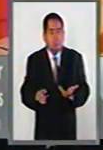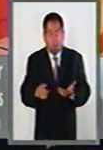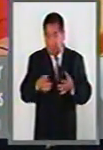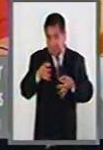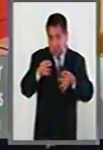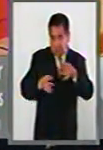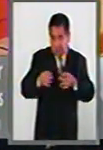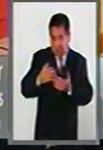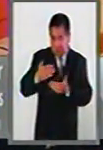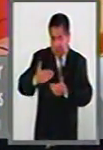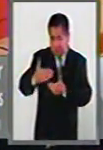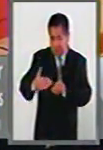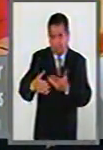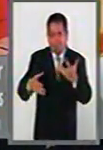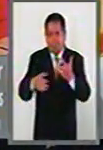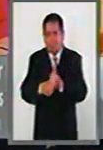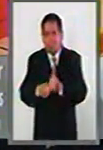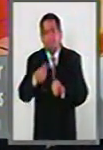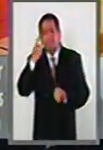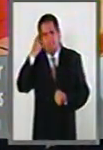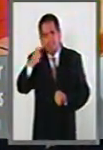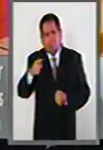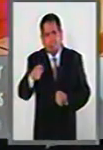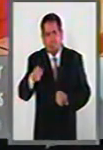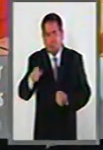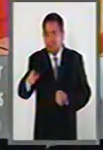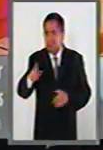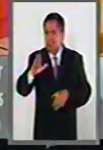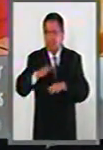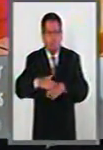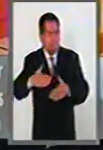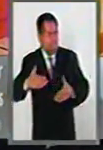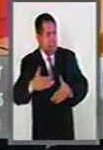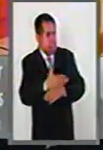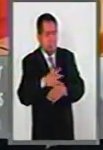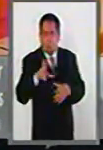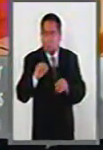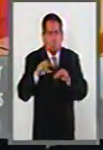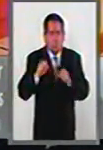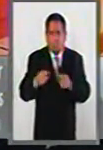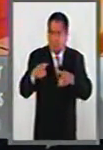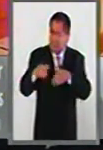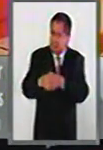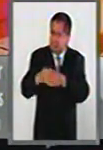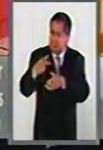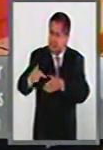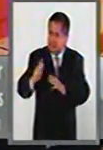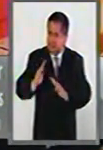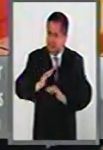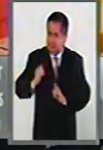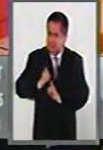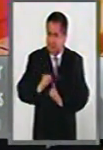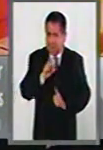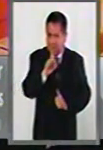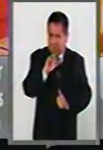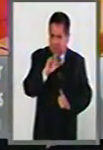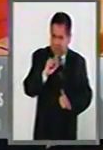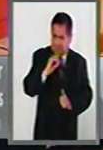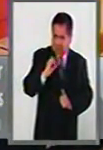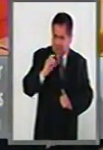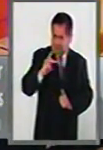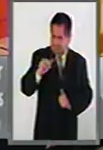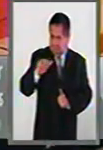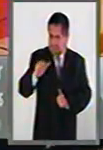Procedimientos Penales es para conocer delitos que van más allá de la disciplina militar. Por disciplina militar debemos